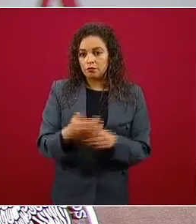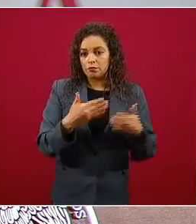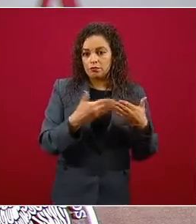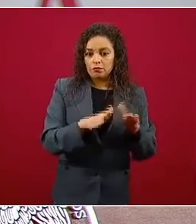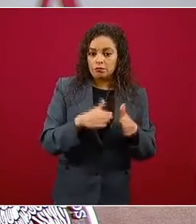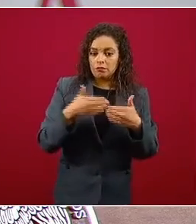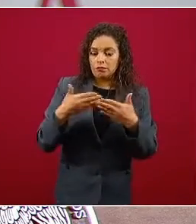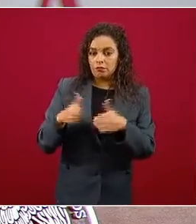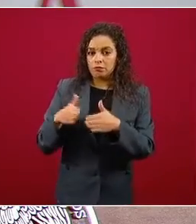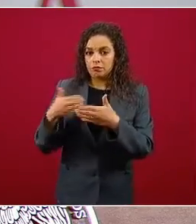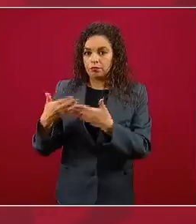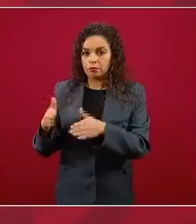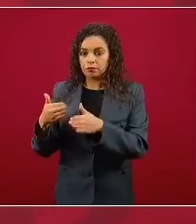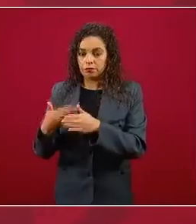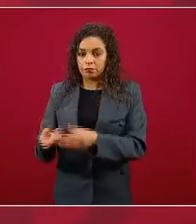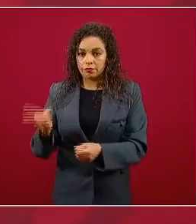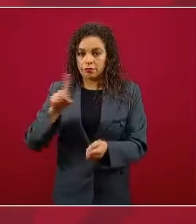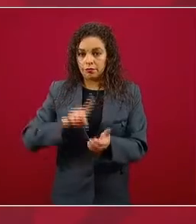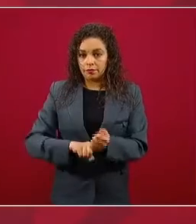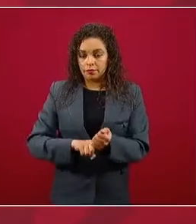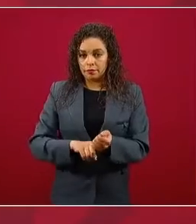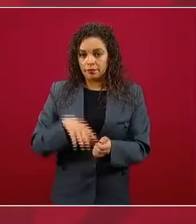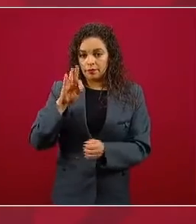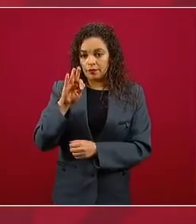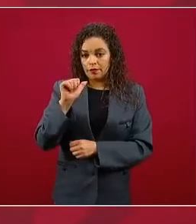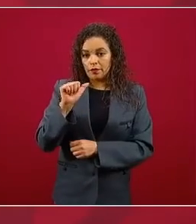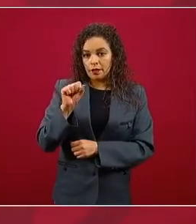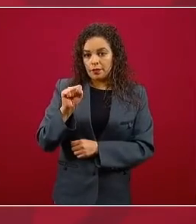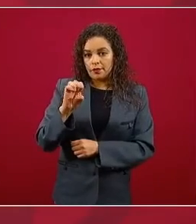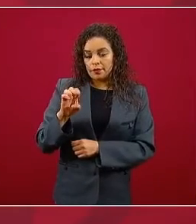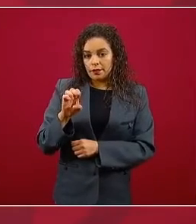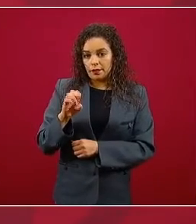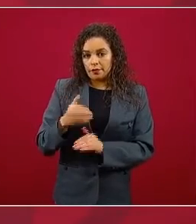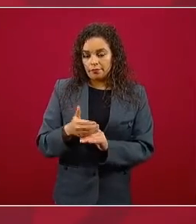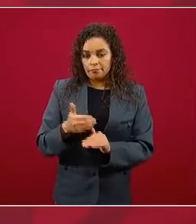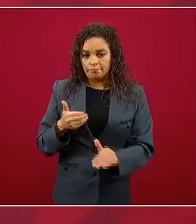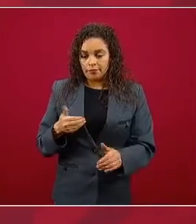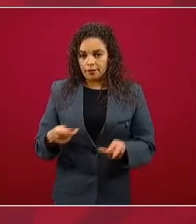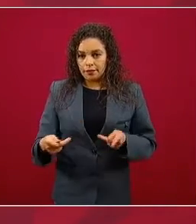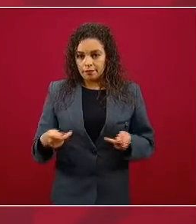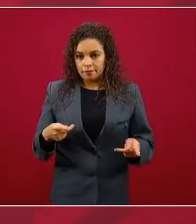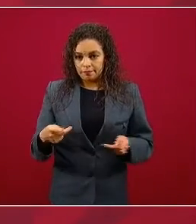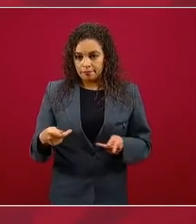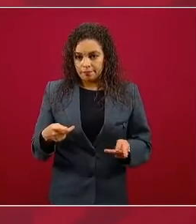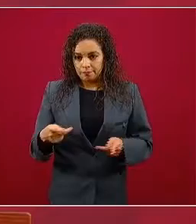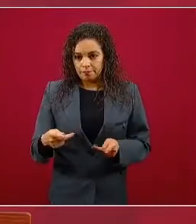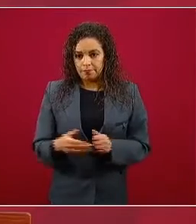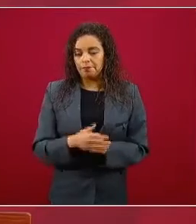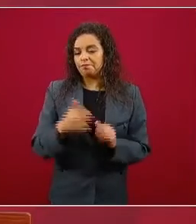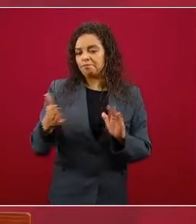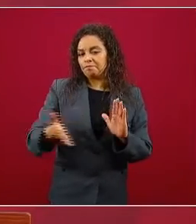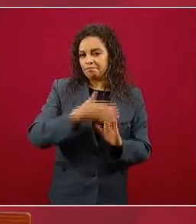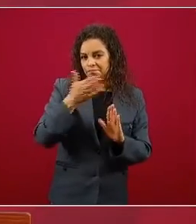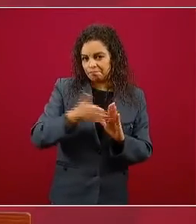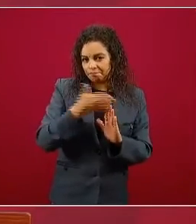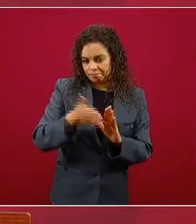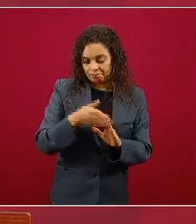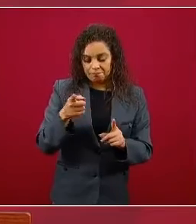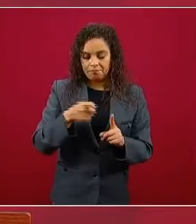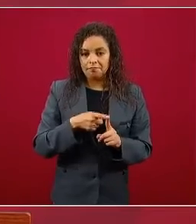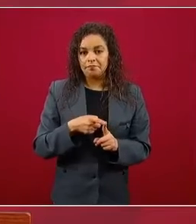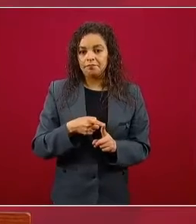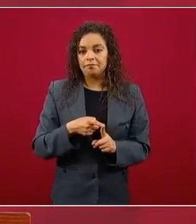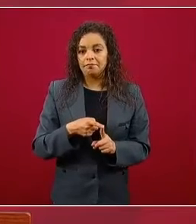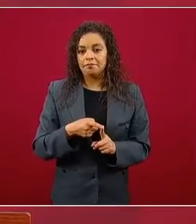en su fase de preparación, la industria de la construcción,